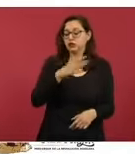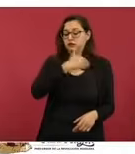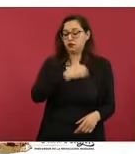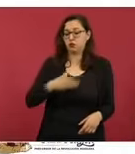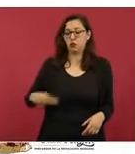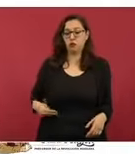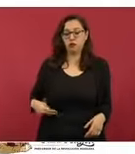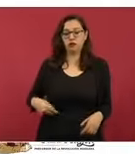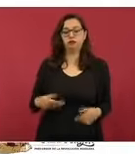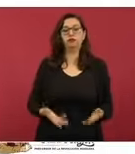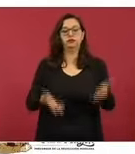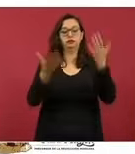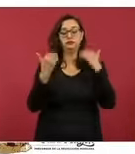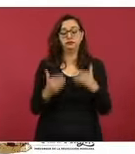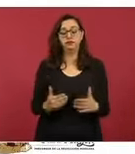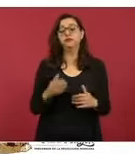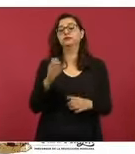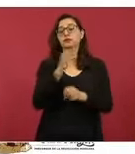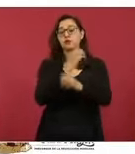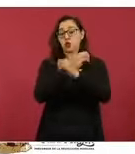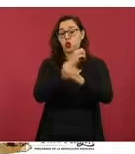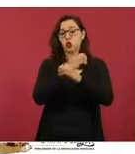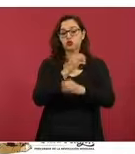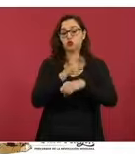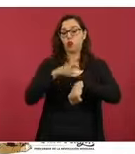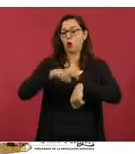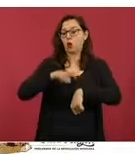tiene Oxxo, con